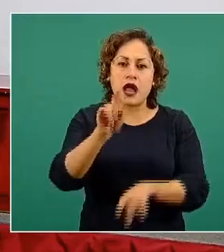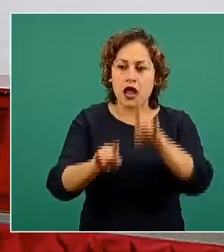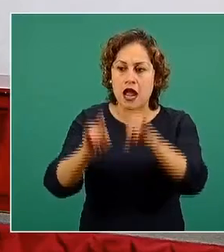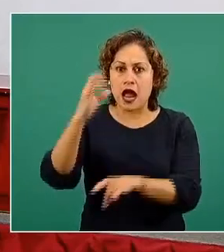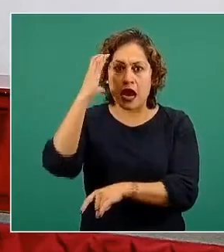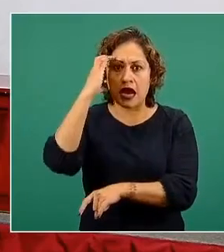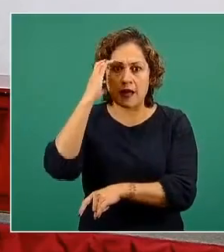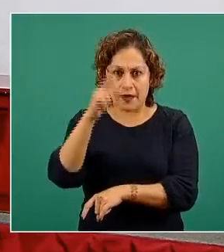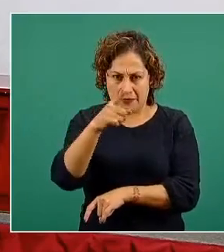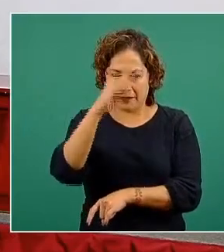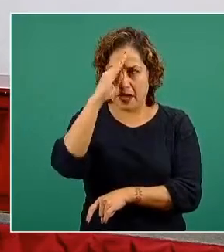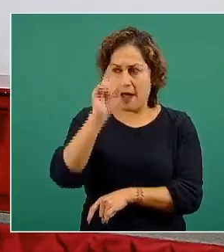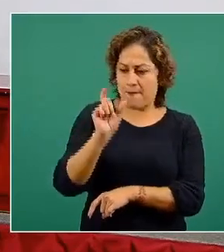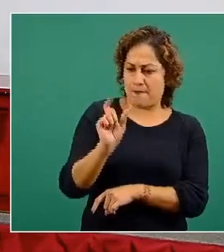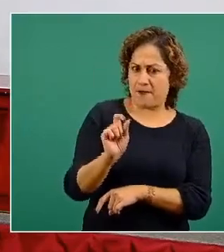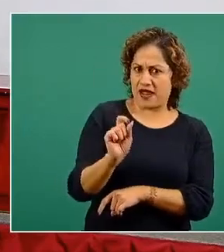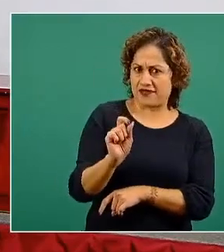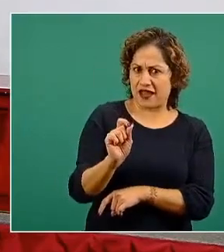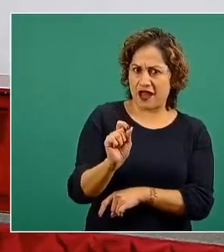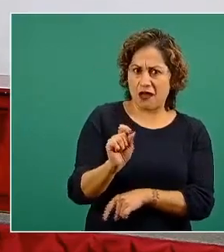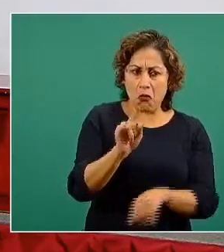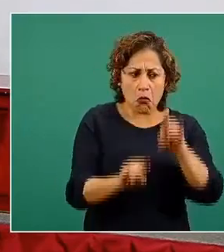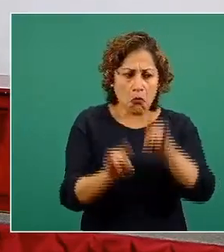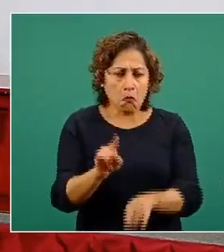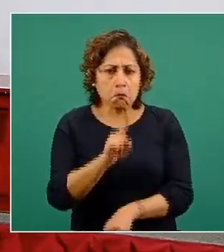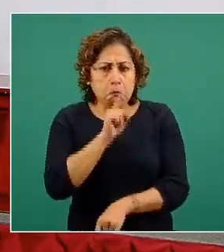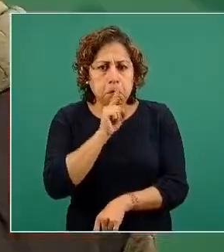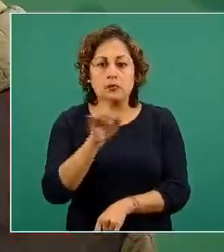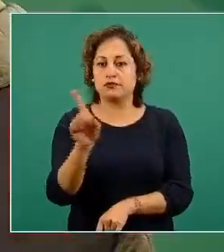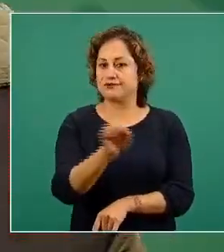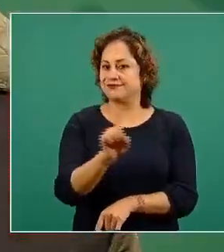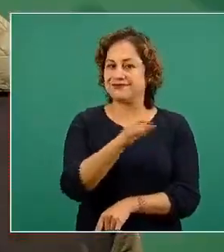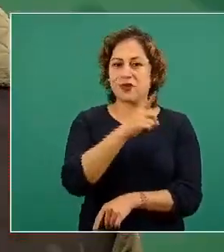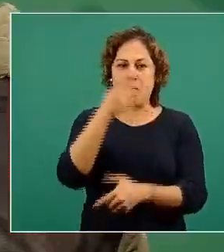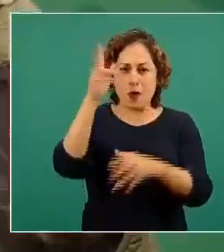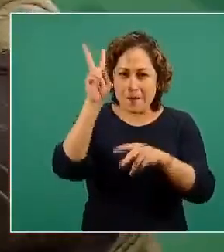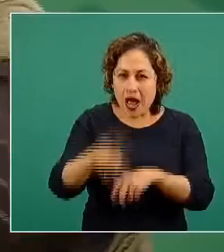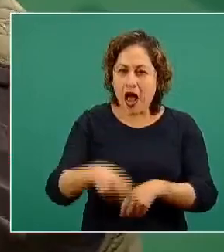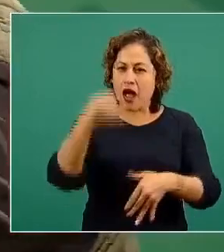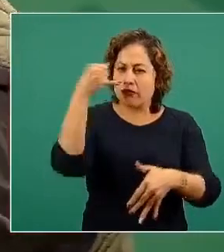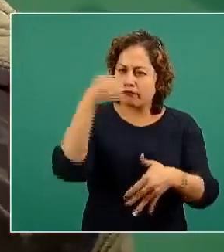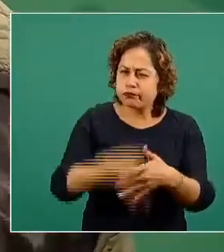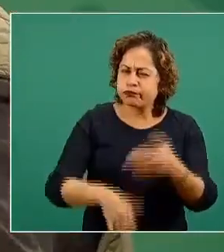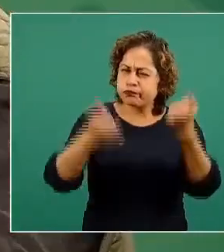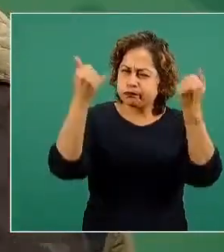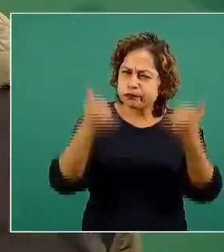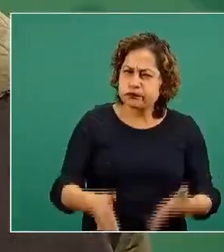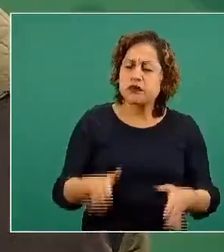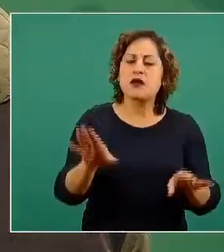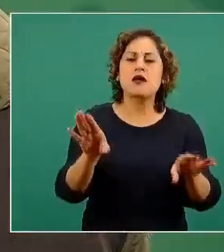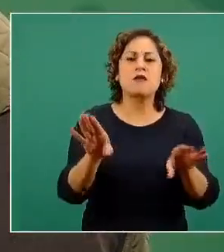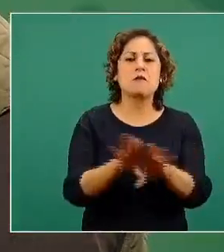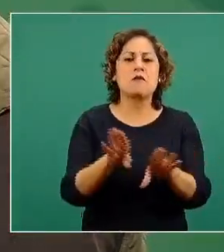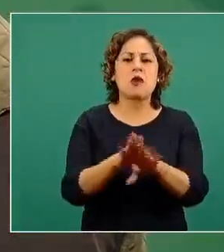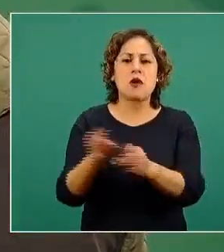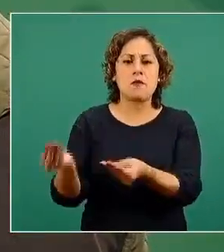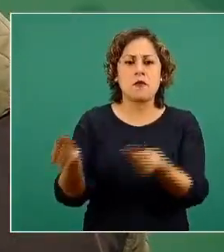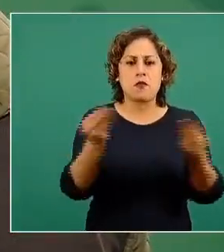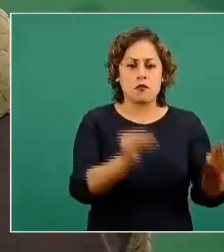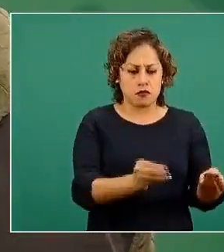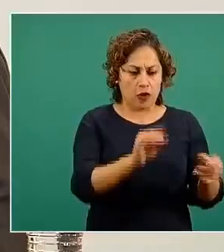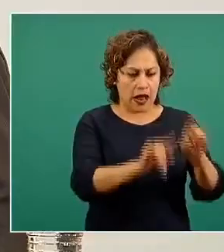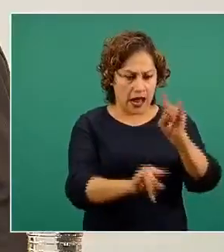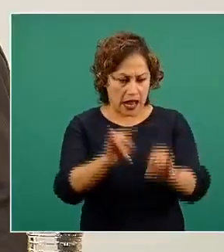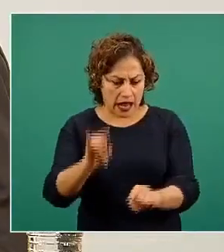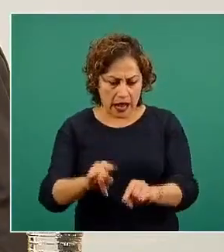20 camas, es un esfuerzo gigantesco en términos de infraestructura, de preparación, de instalación física de esos